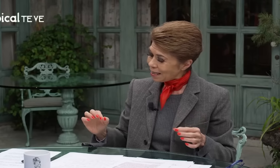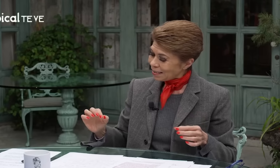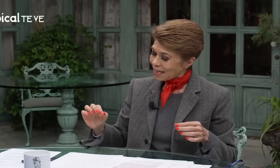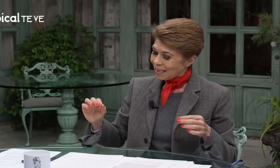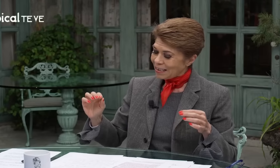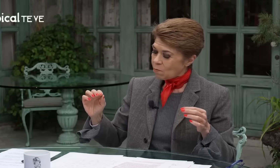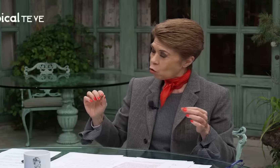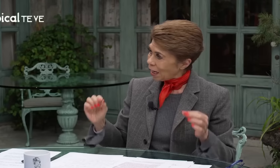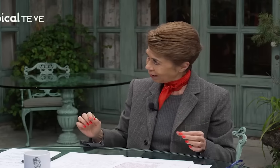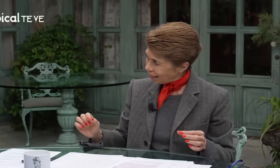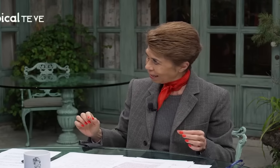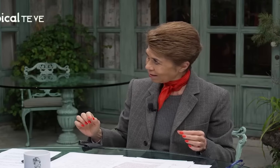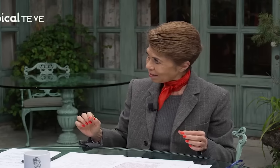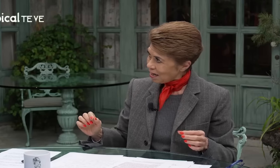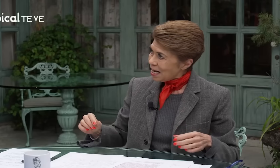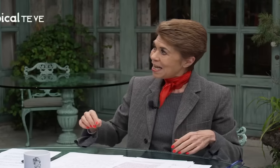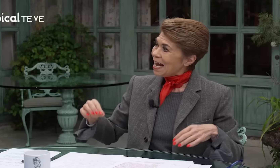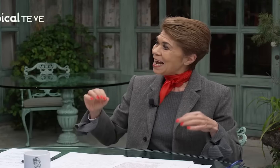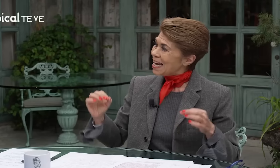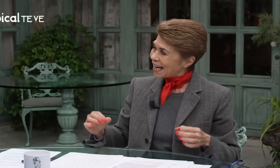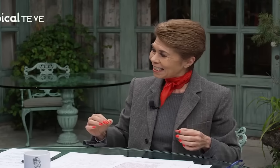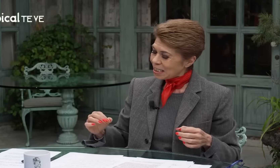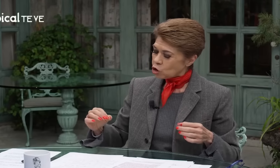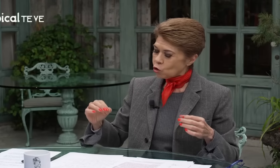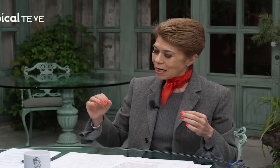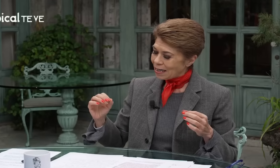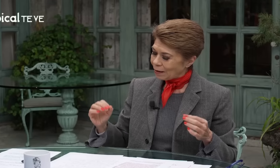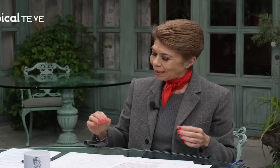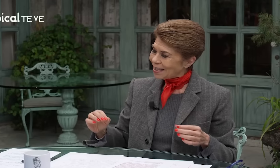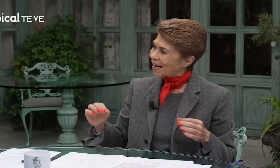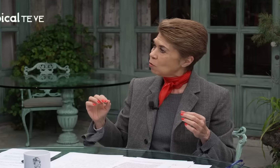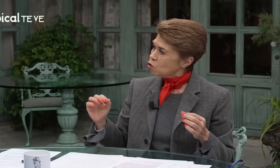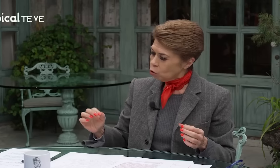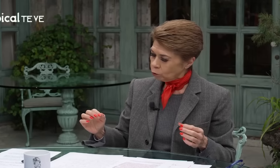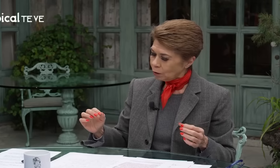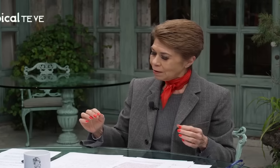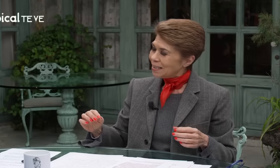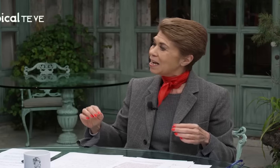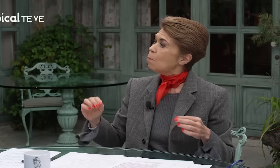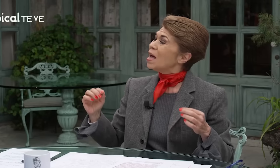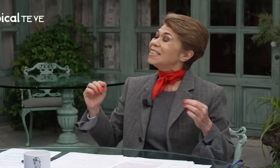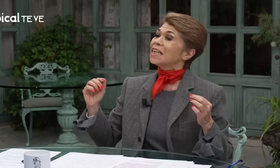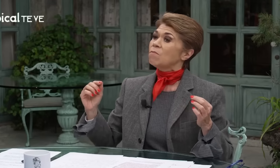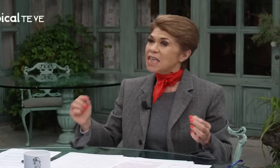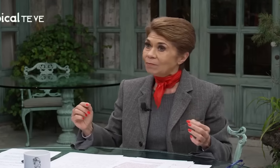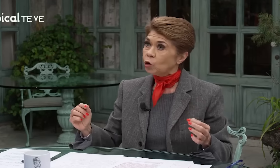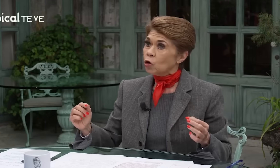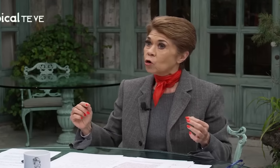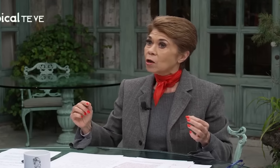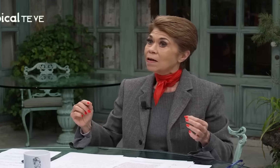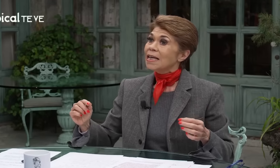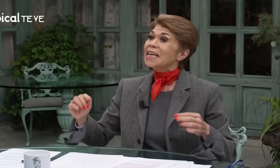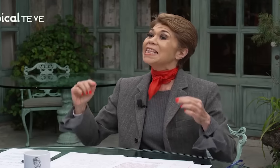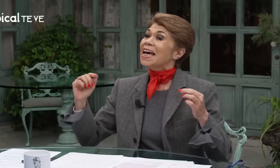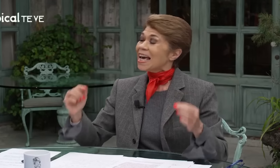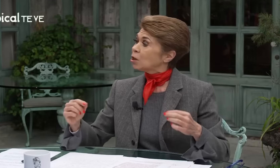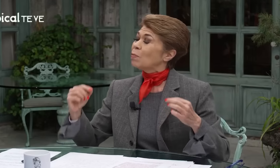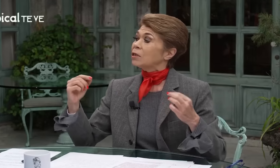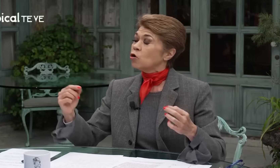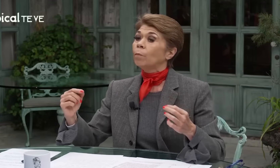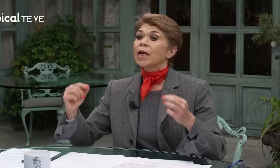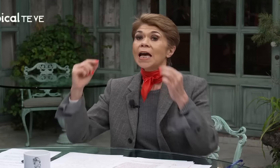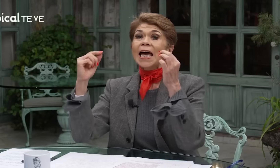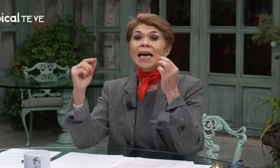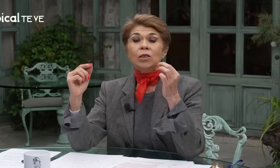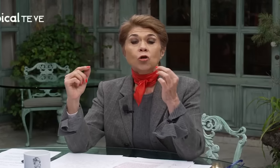libertades democráticas el ejercicio de la libertad de reunión del pensamiento y de